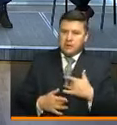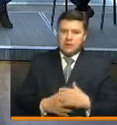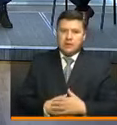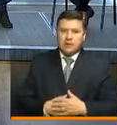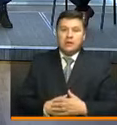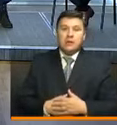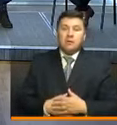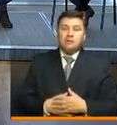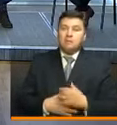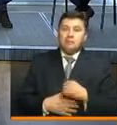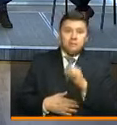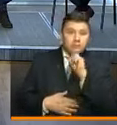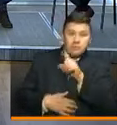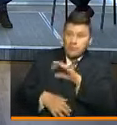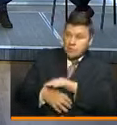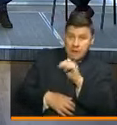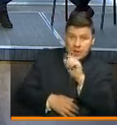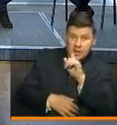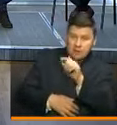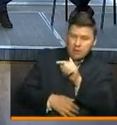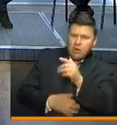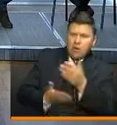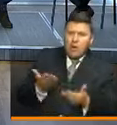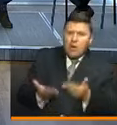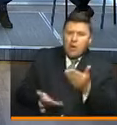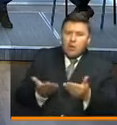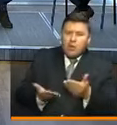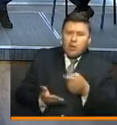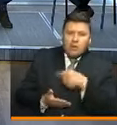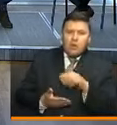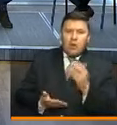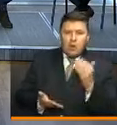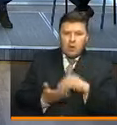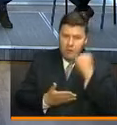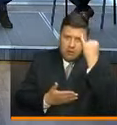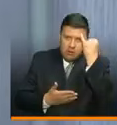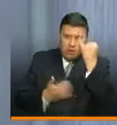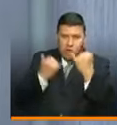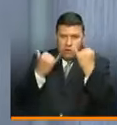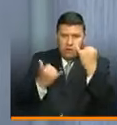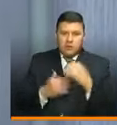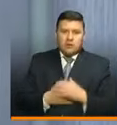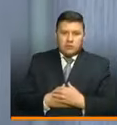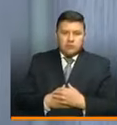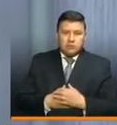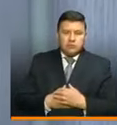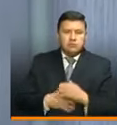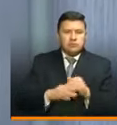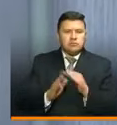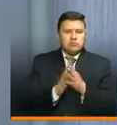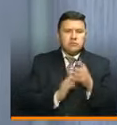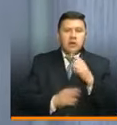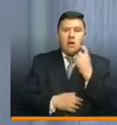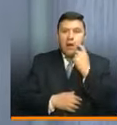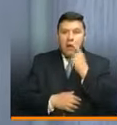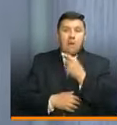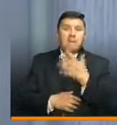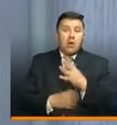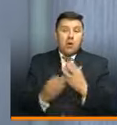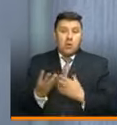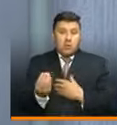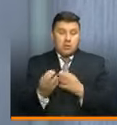Yo aquí estaba preguntándole al doctor Alejandro sobre la posibilidad de nuevas iniciativas. Y estamos mencionando los odontólogos, que parece un